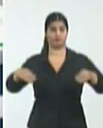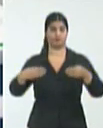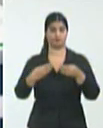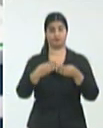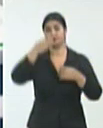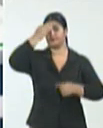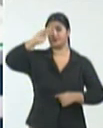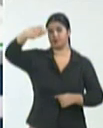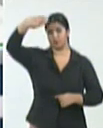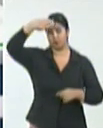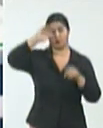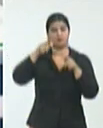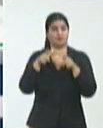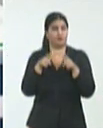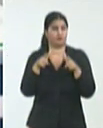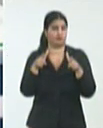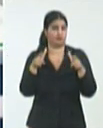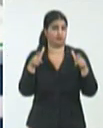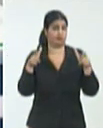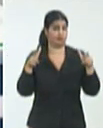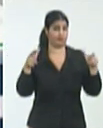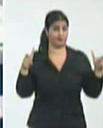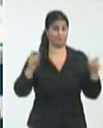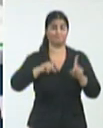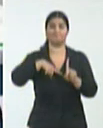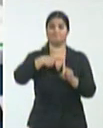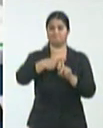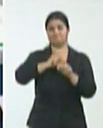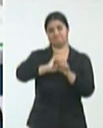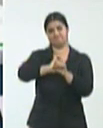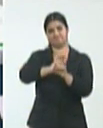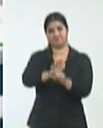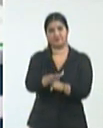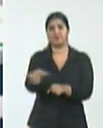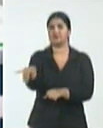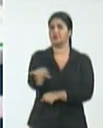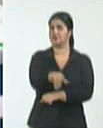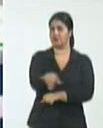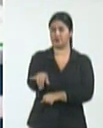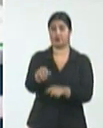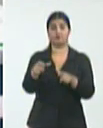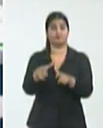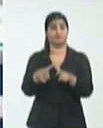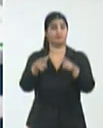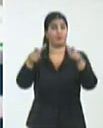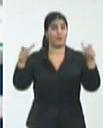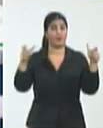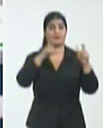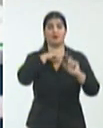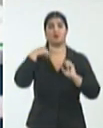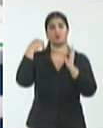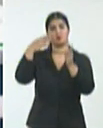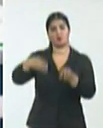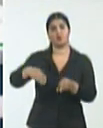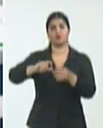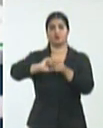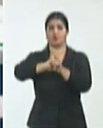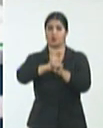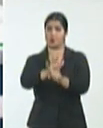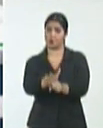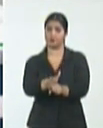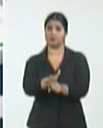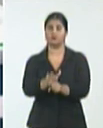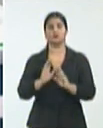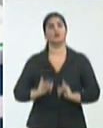contagio, también de transmisión y de fallecidos por COVID-19 en nuestro país. Sigue siendo el